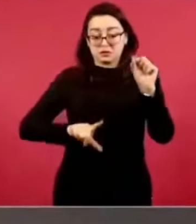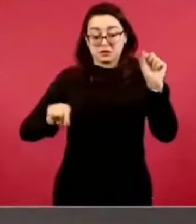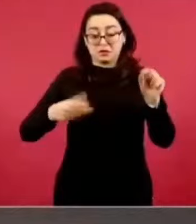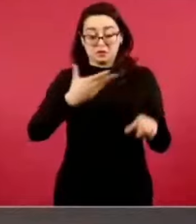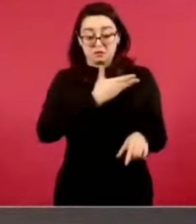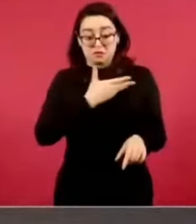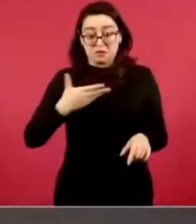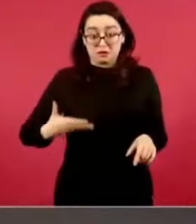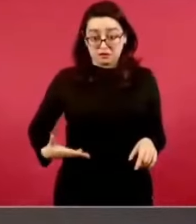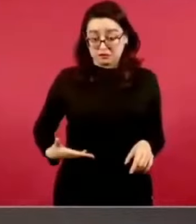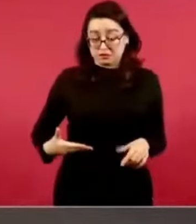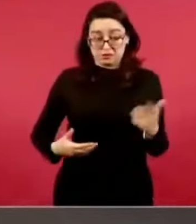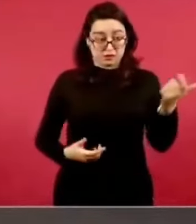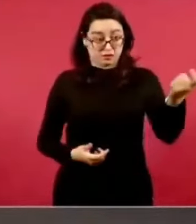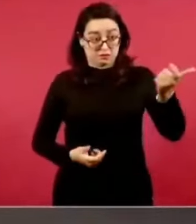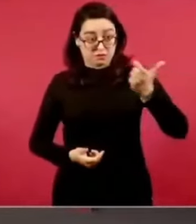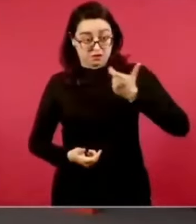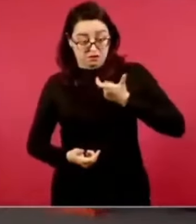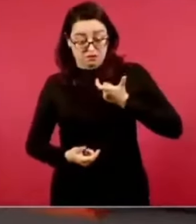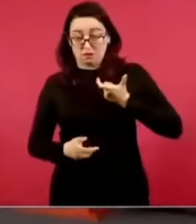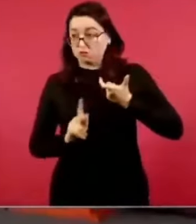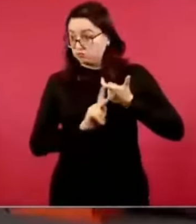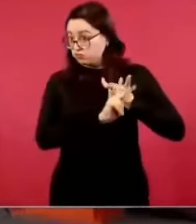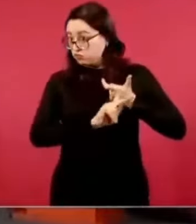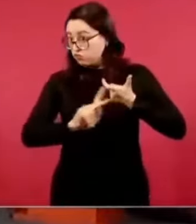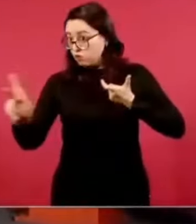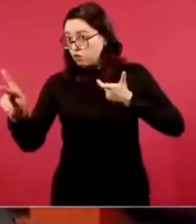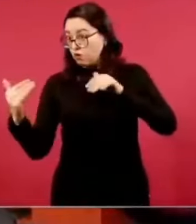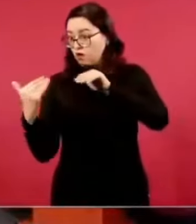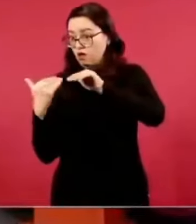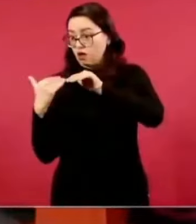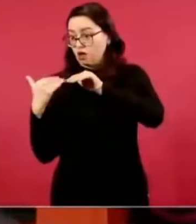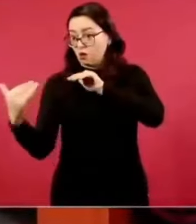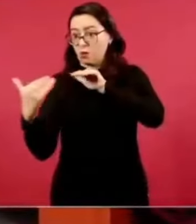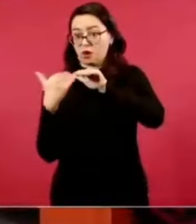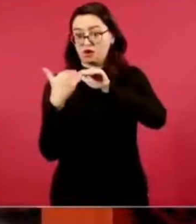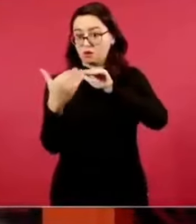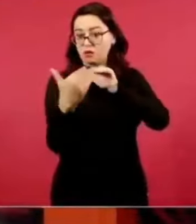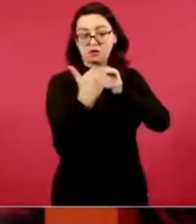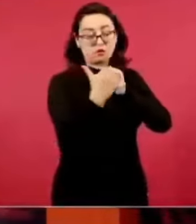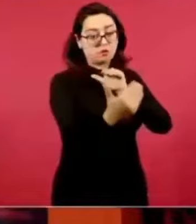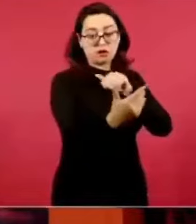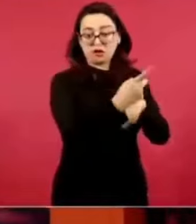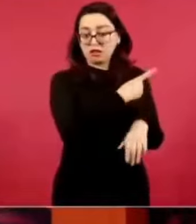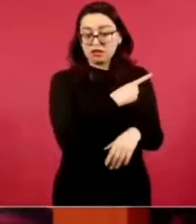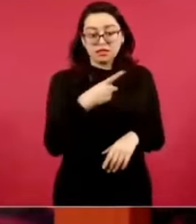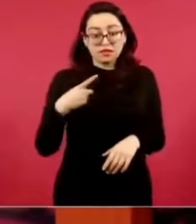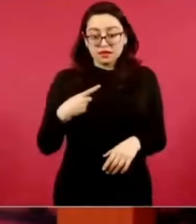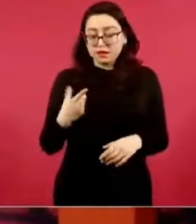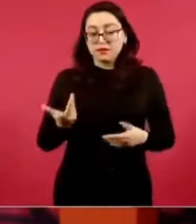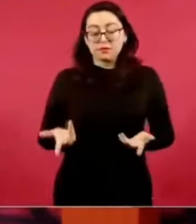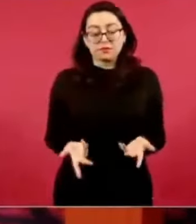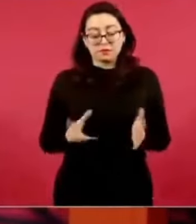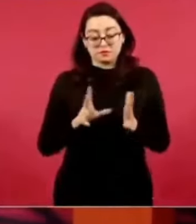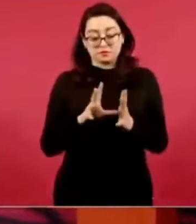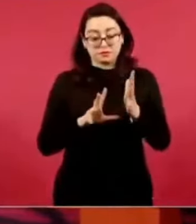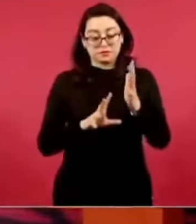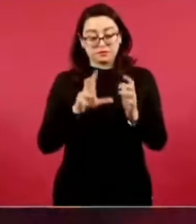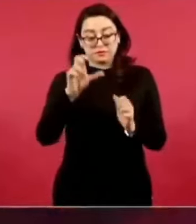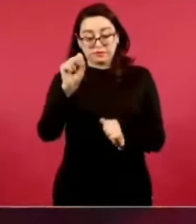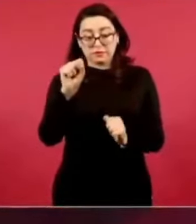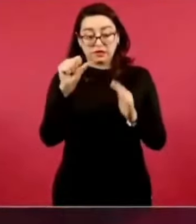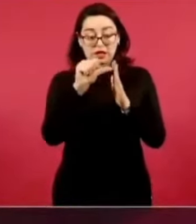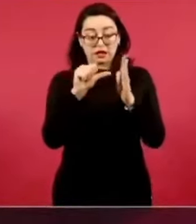que obtiene el presidente de la República, como lo establece el artículo 127. Y si hace falta